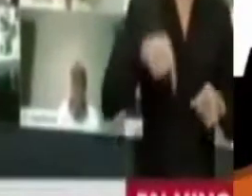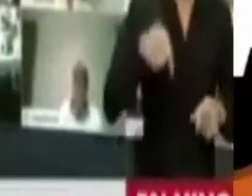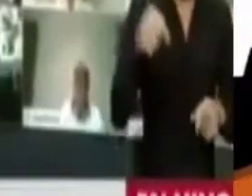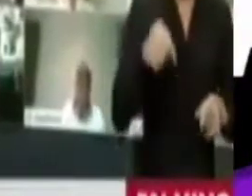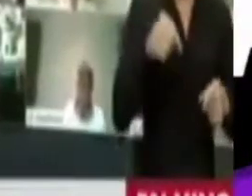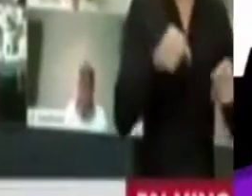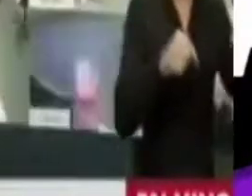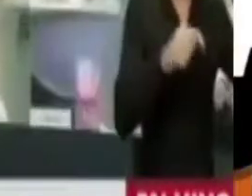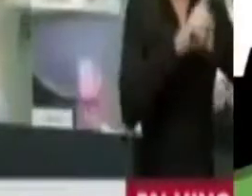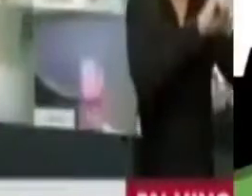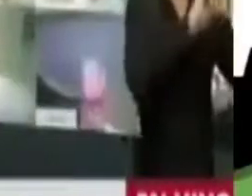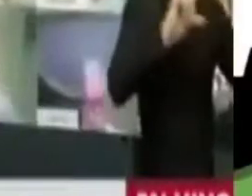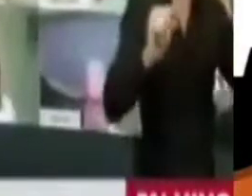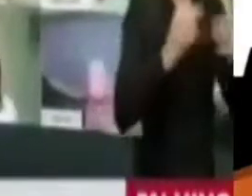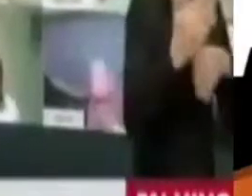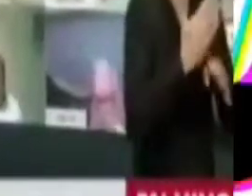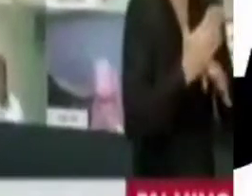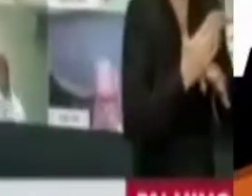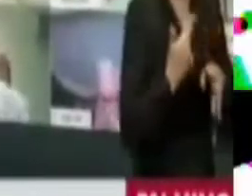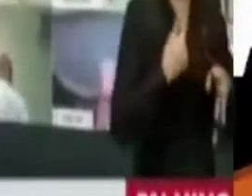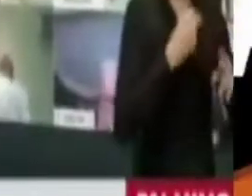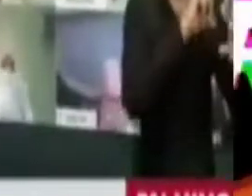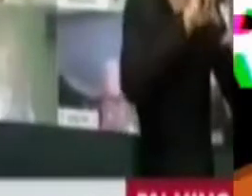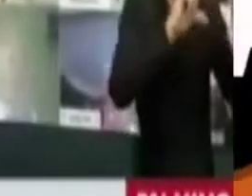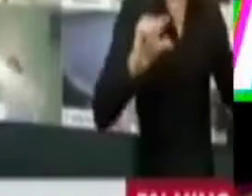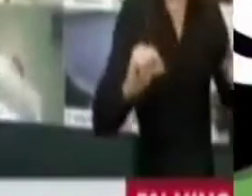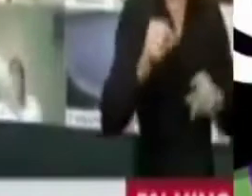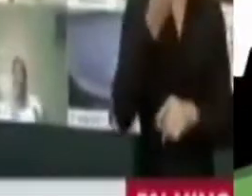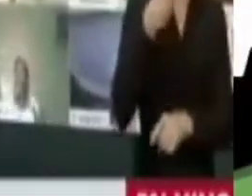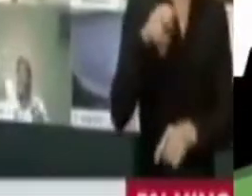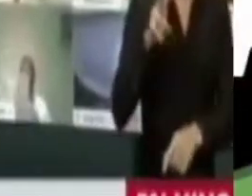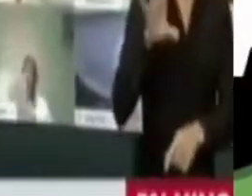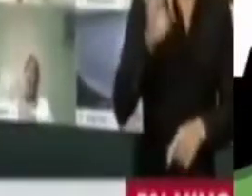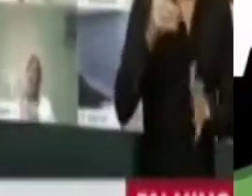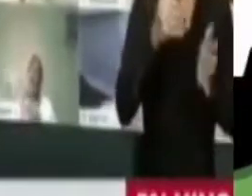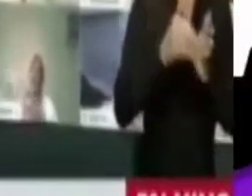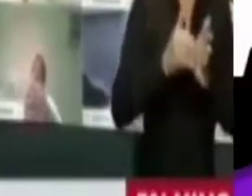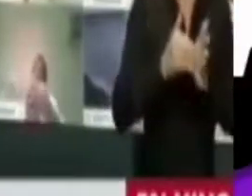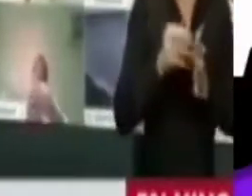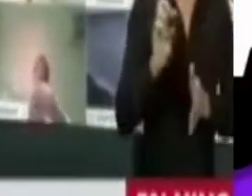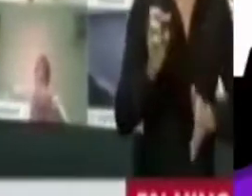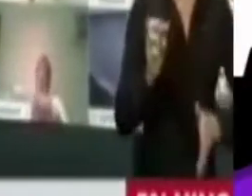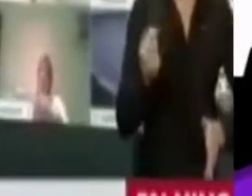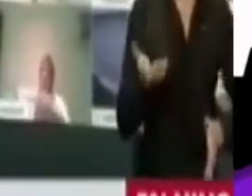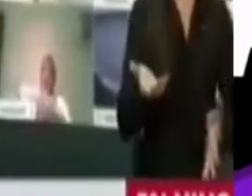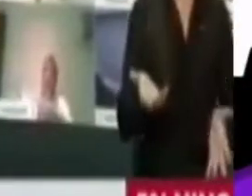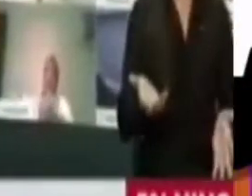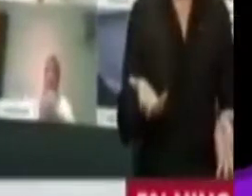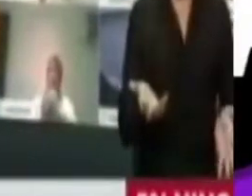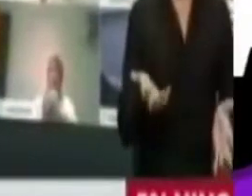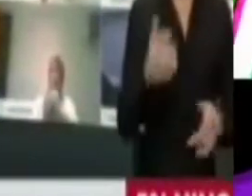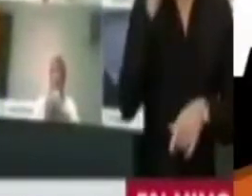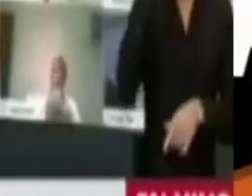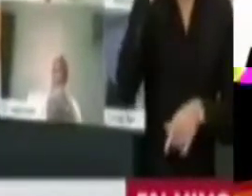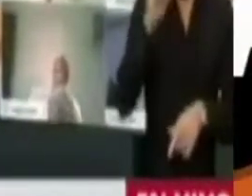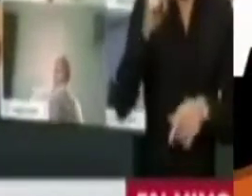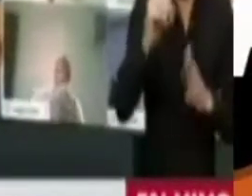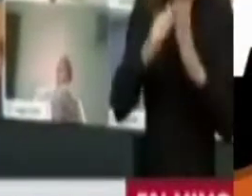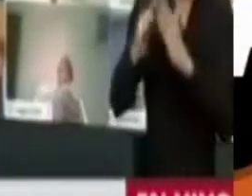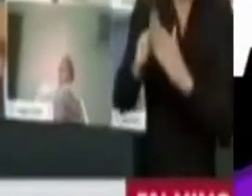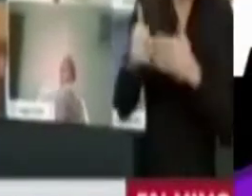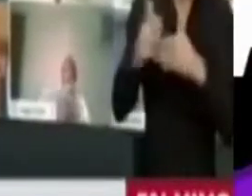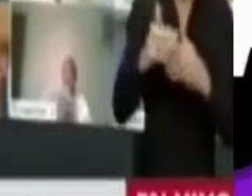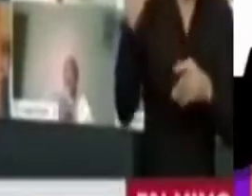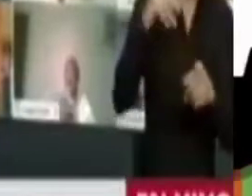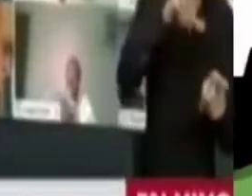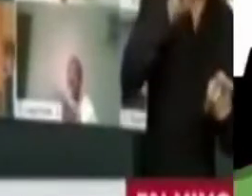como 700 o 800 millones de dólares. Hoy representan un poco más de 250 millones de dólares la deuda. Claro. Porque